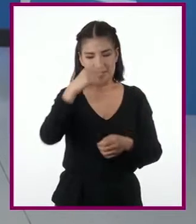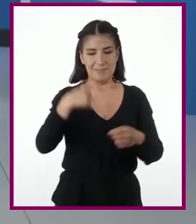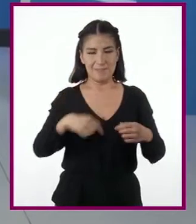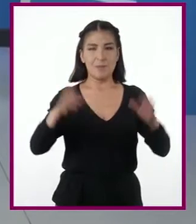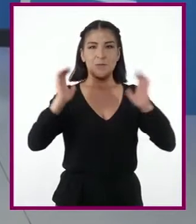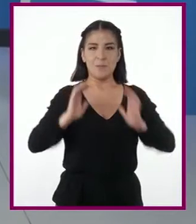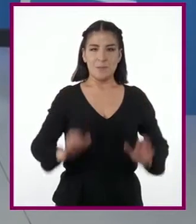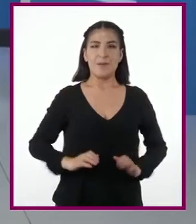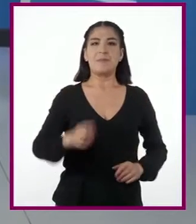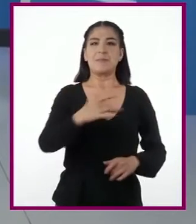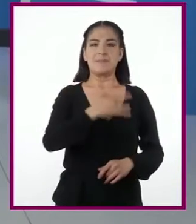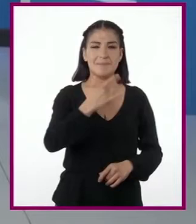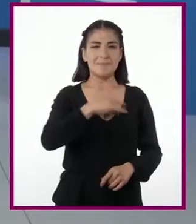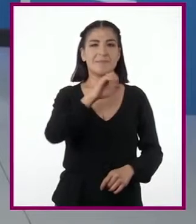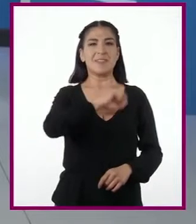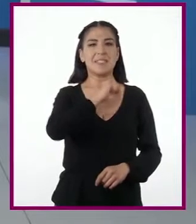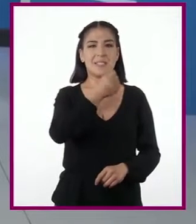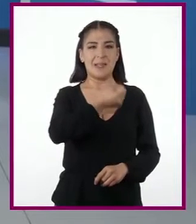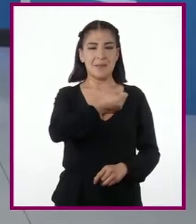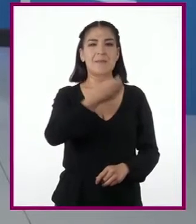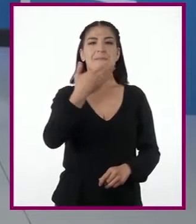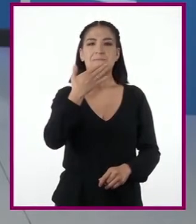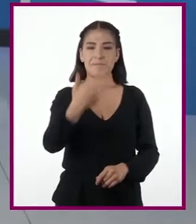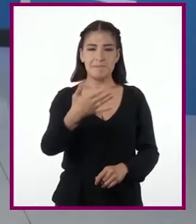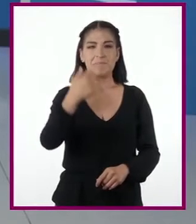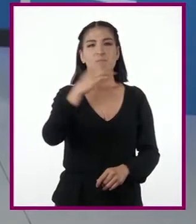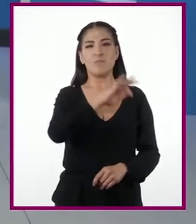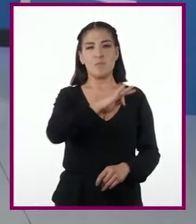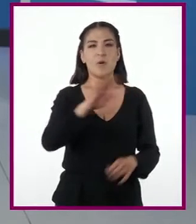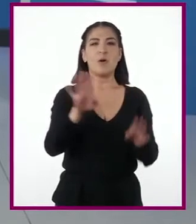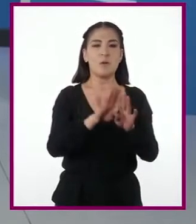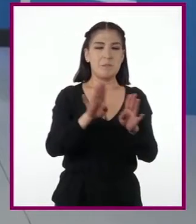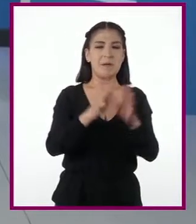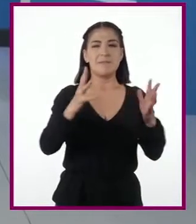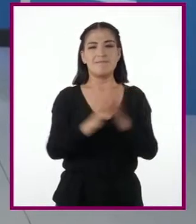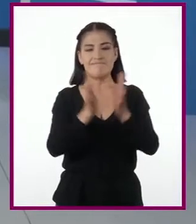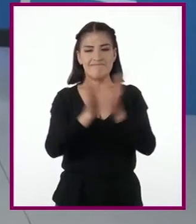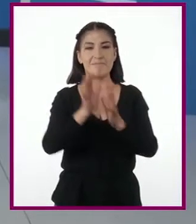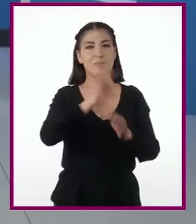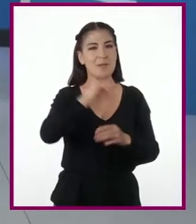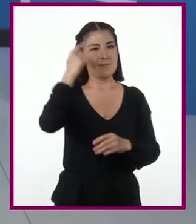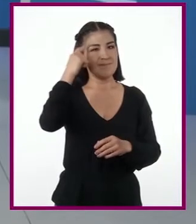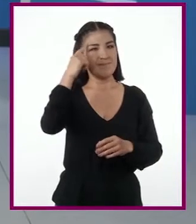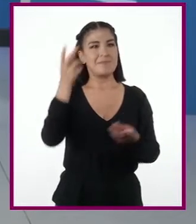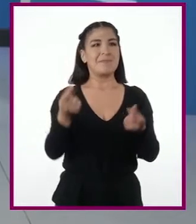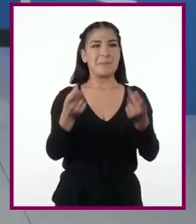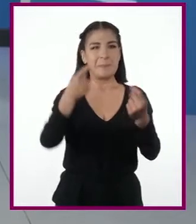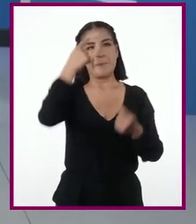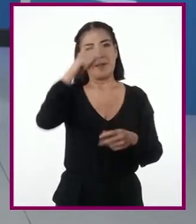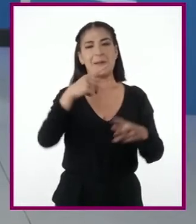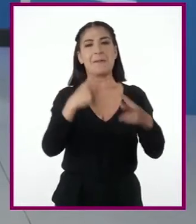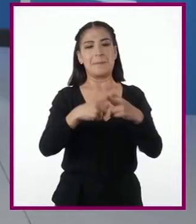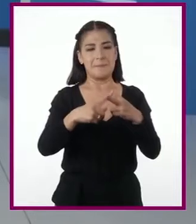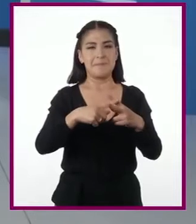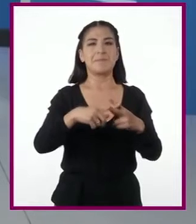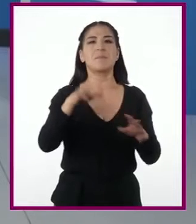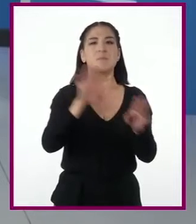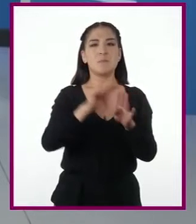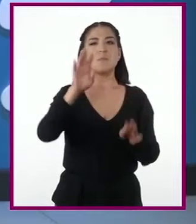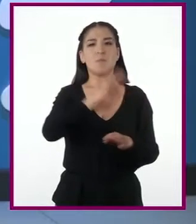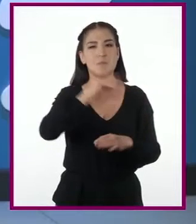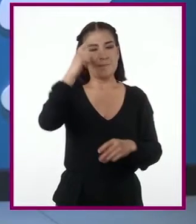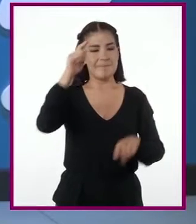una buena salud. Practicar y dedicarse a resolver actividades y retos matemáticos nos ayuda a desarrollar nuestro